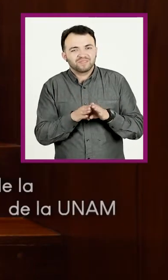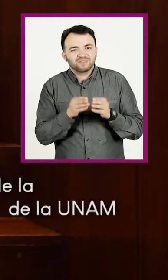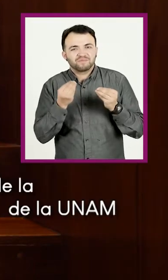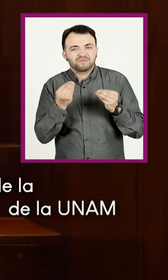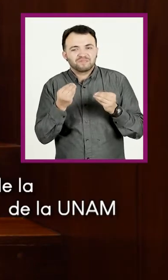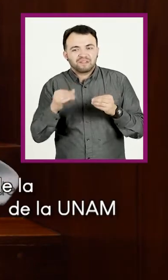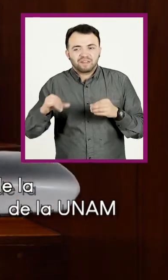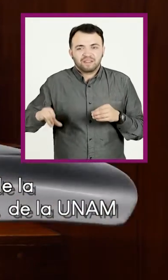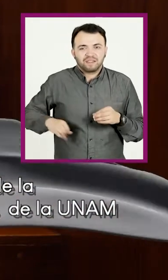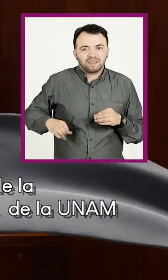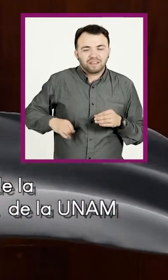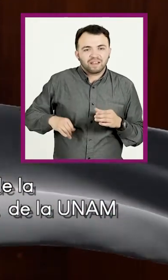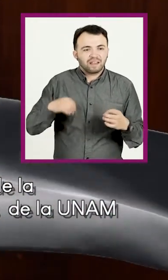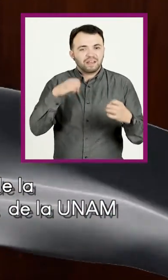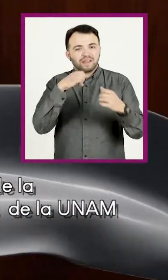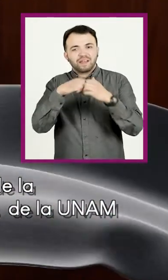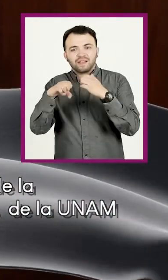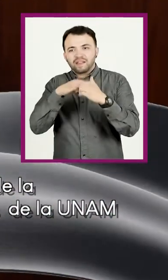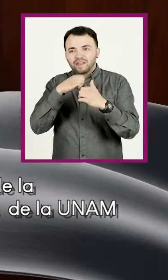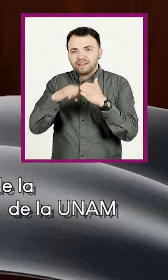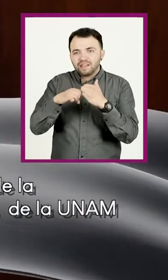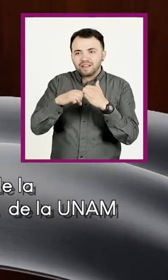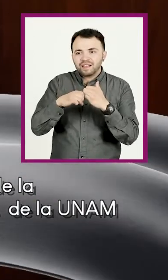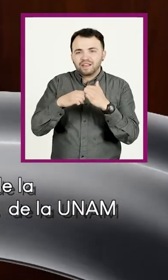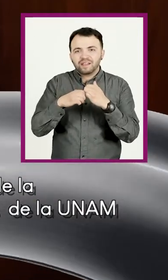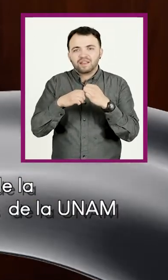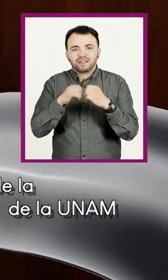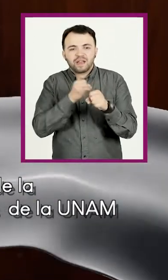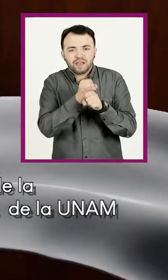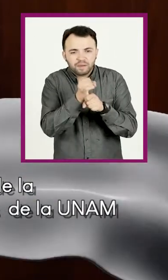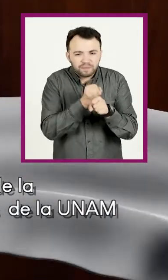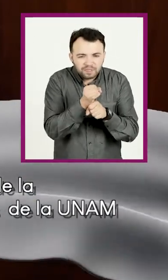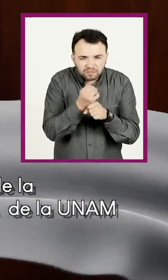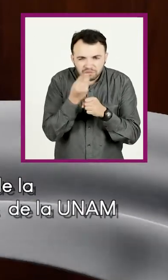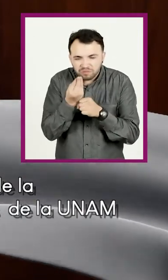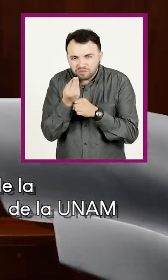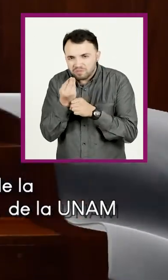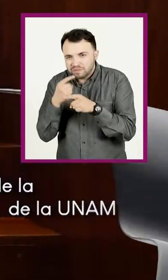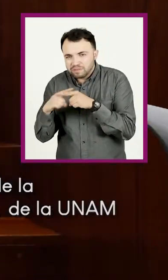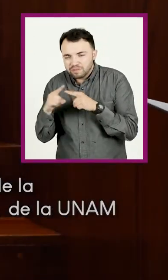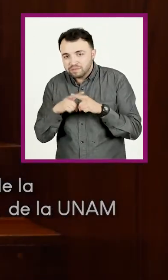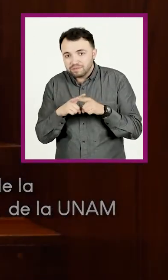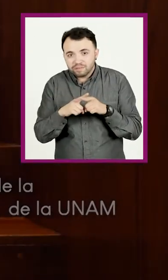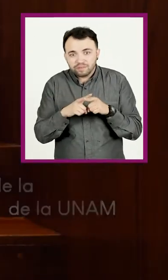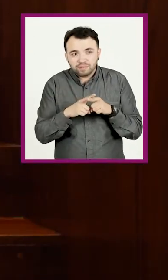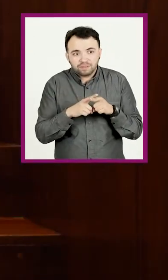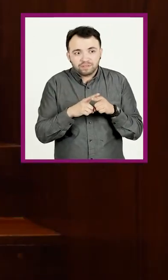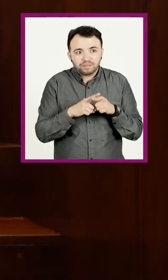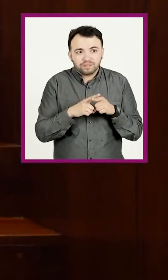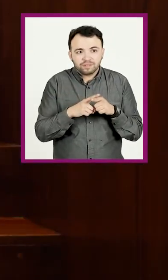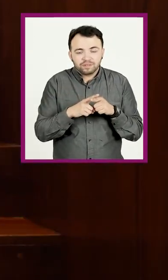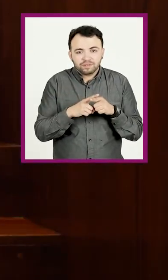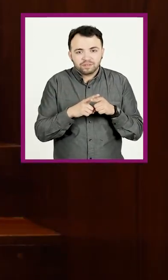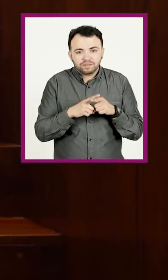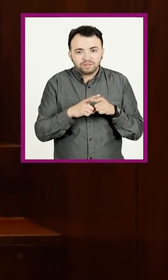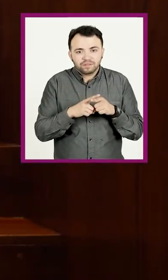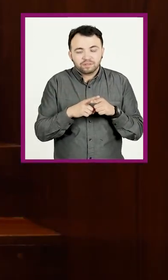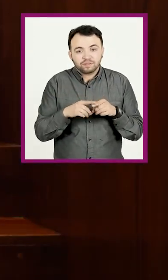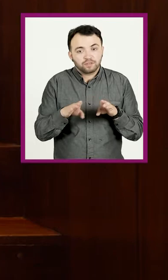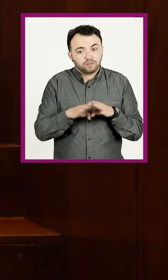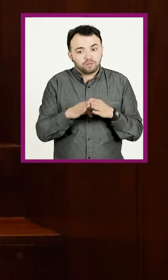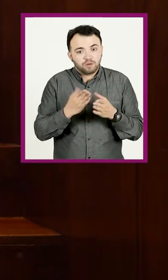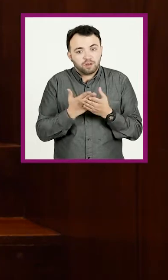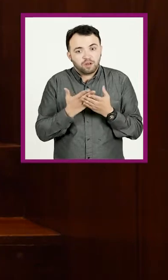discusiones, interés, investigaciones de todo tipo. Una de esas posibilidades que en este momento está